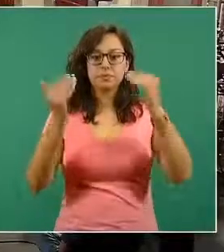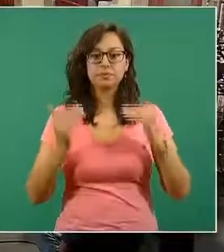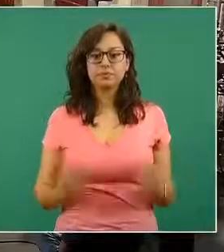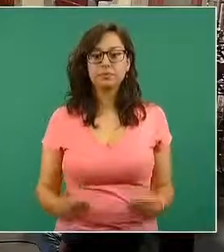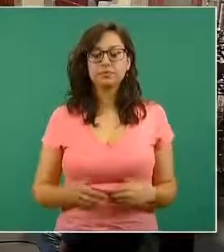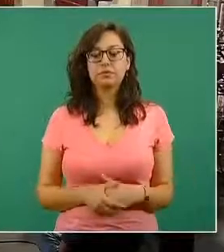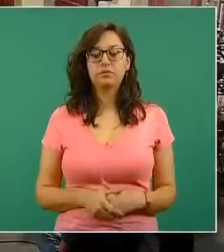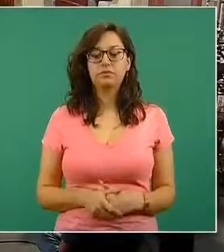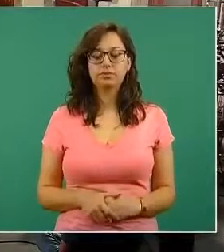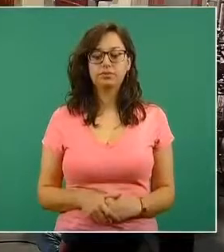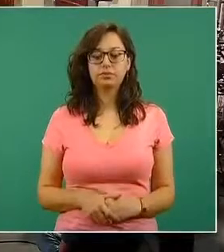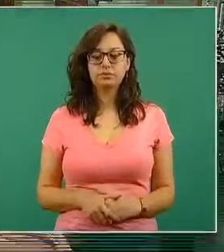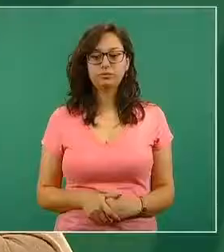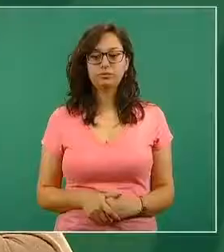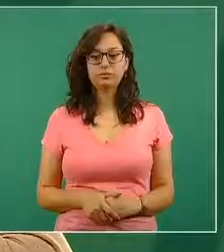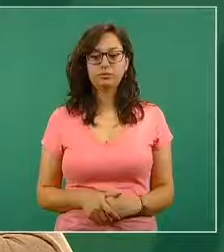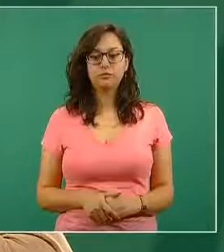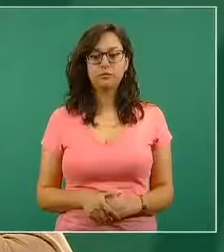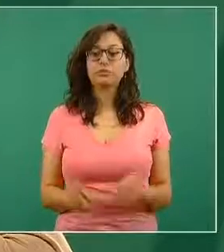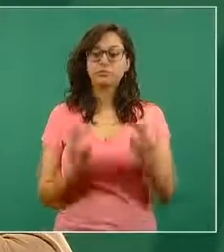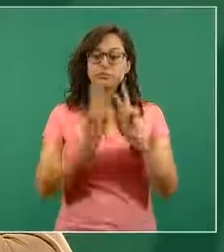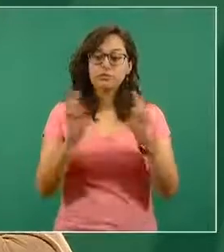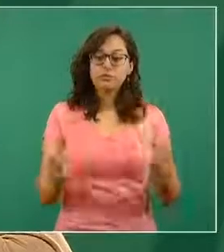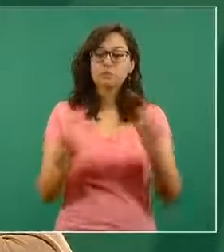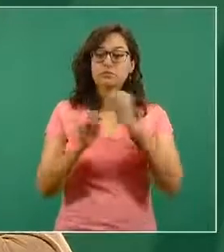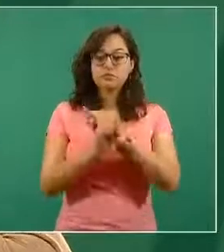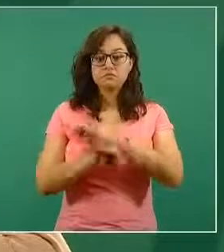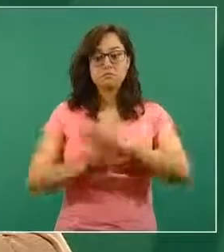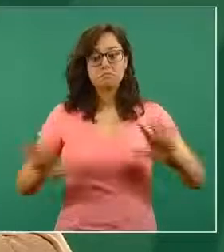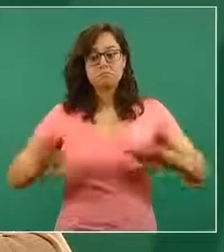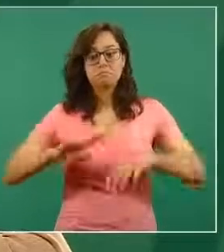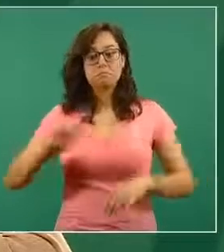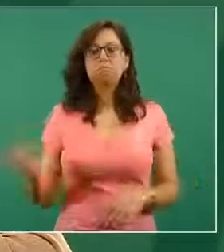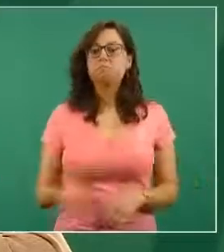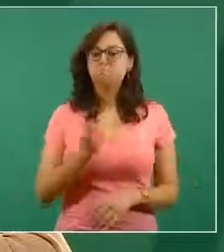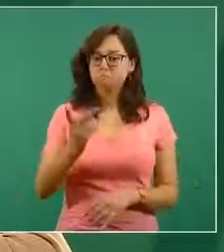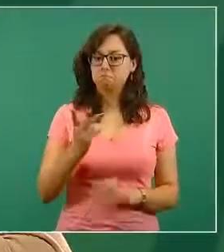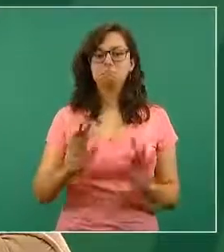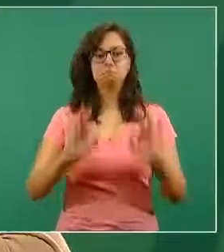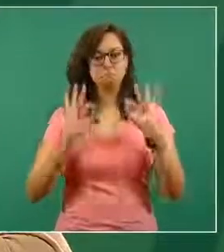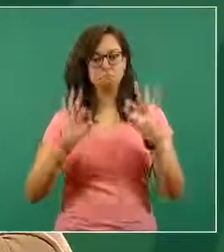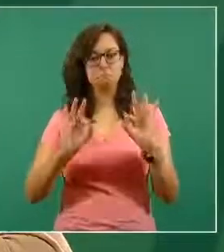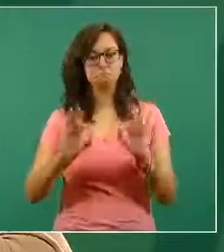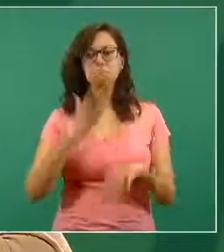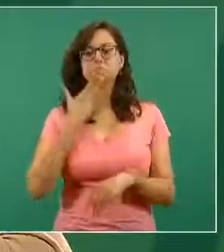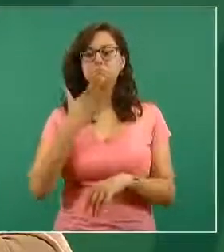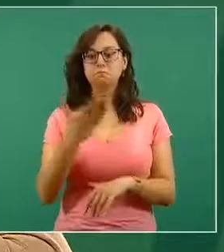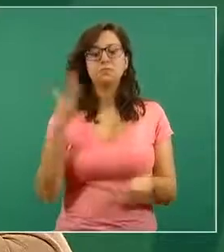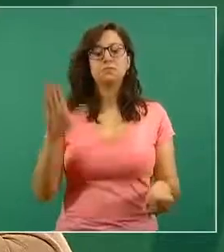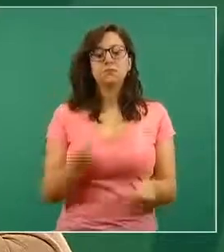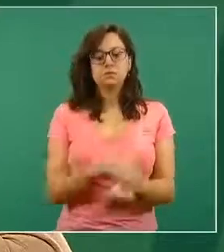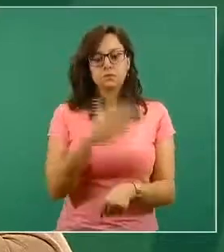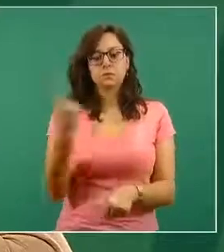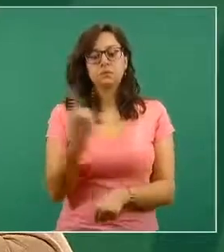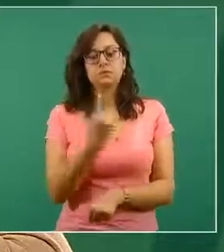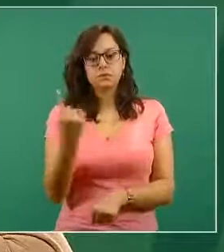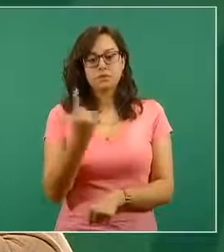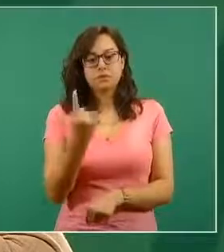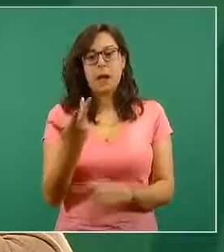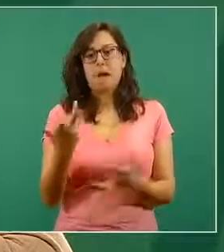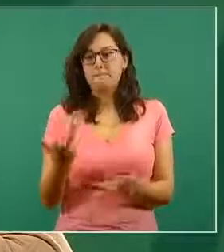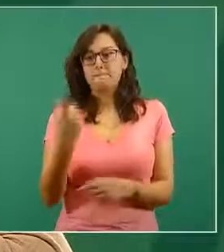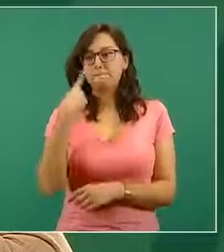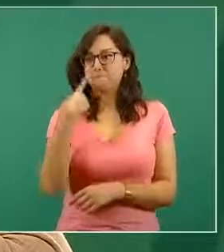en relación a los datos, yo creo que esa es muy buena pregunta. ¿Por qué? La notificación o la información